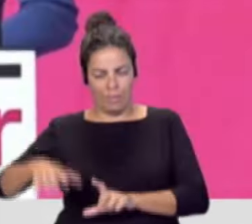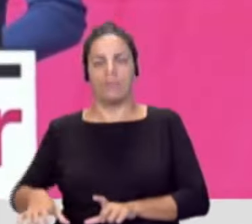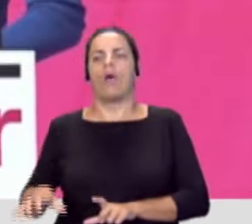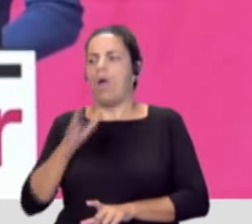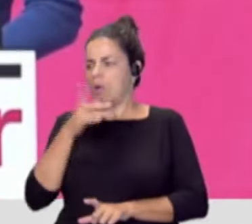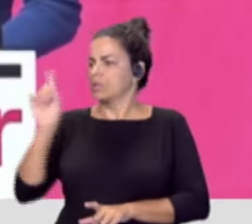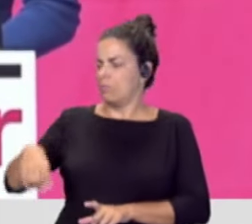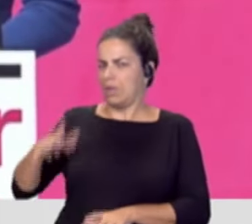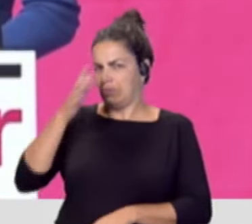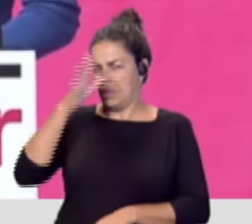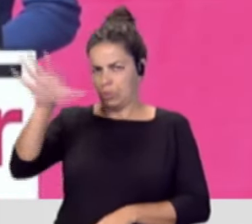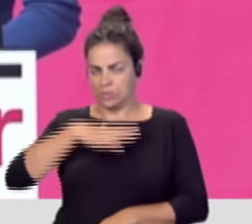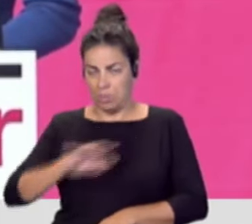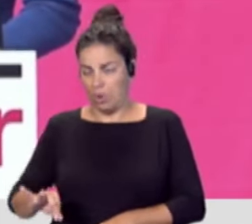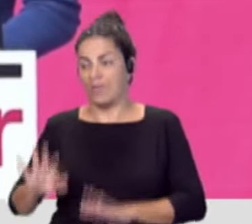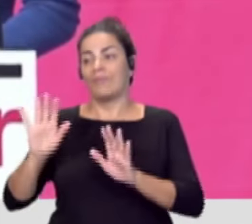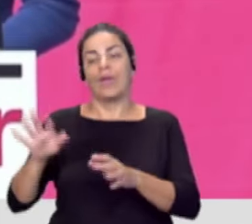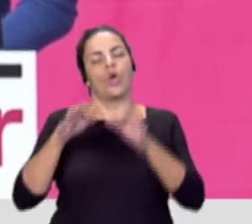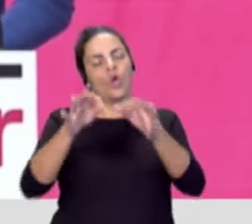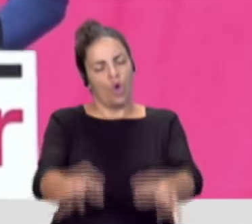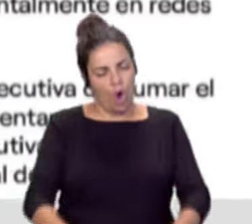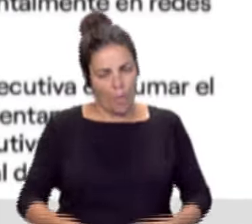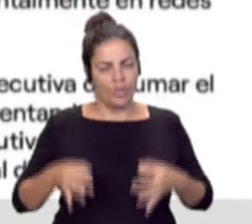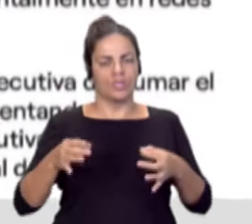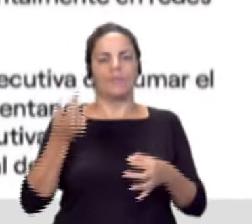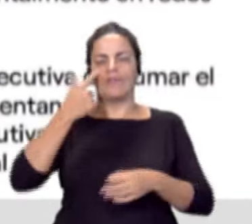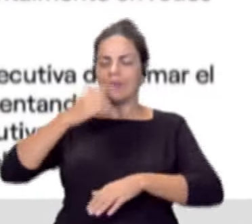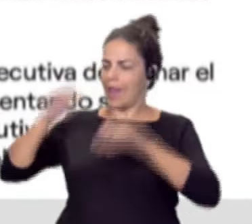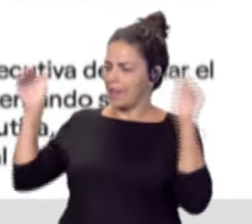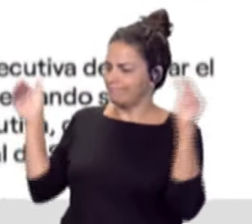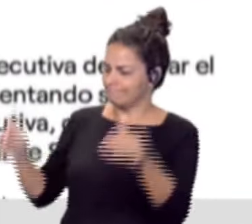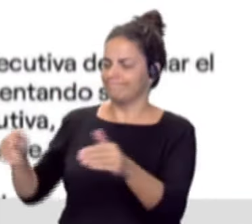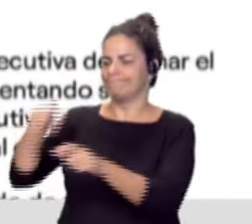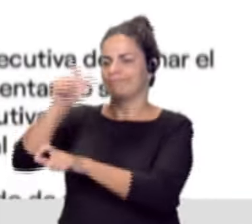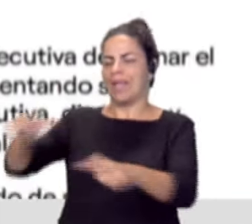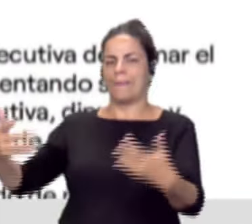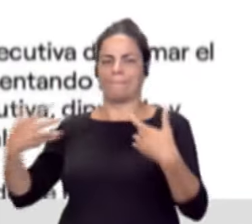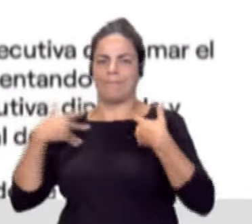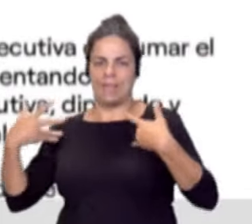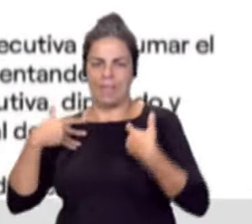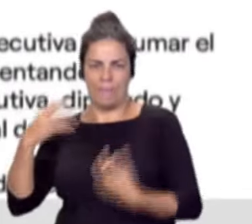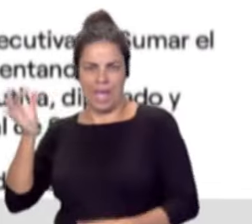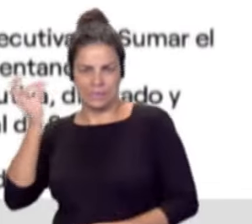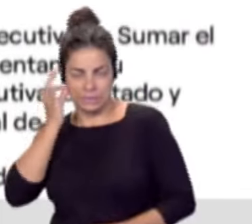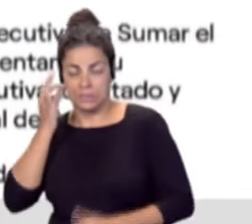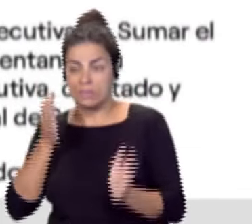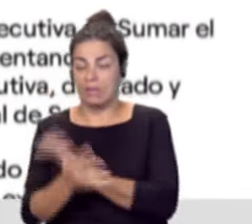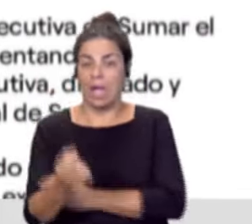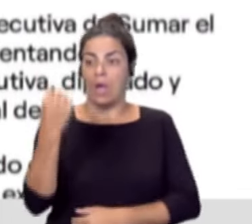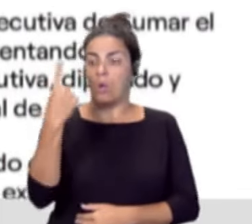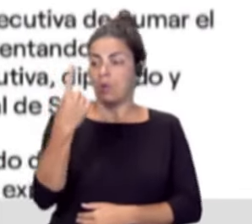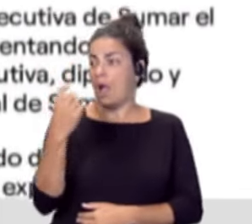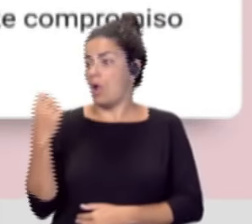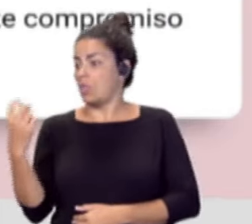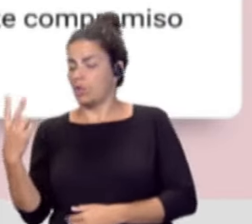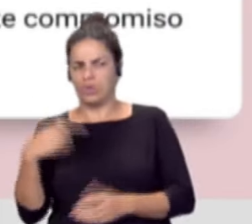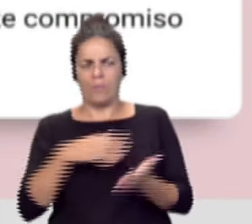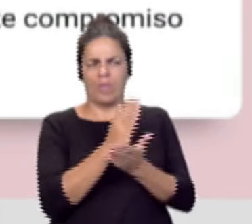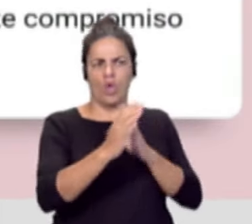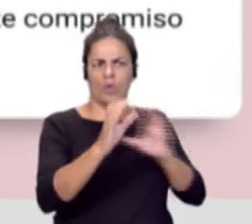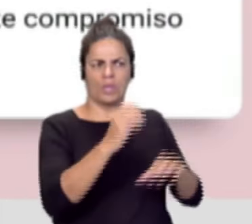denuncia policial. Pero como siempre se vuelve a poner el foco en la víctima, en la víctima y no ha sido en una ni en dos emisoras lo que lo escuché esta